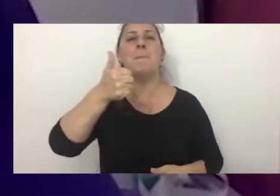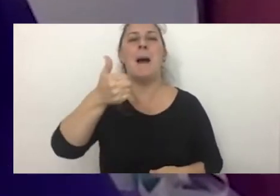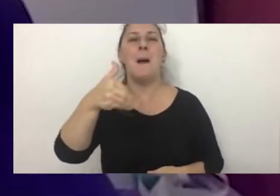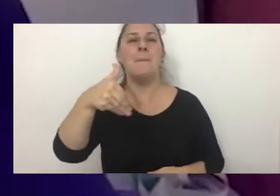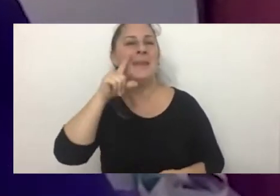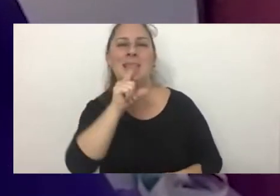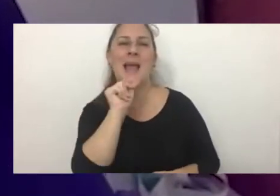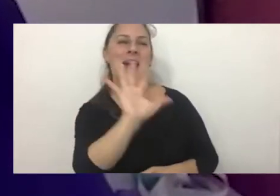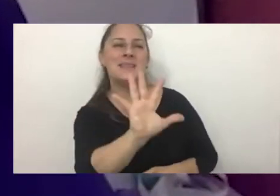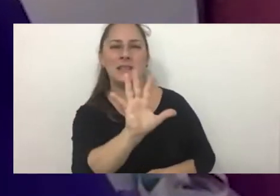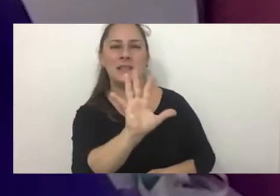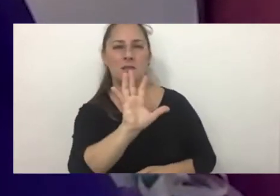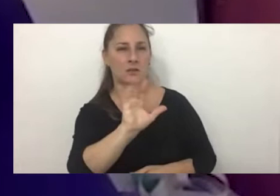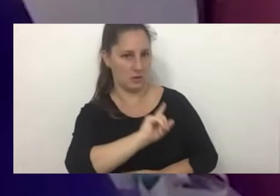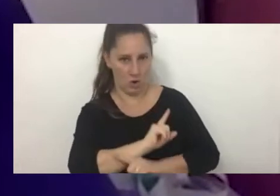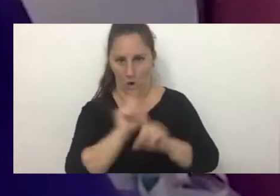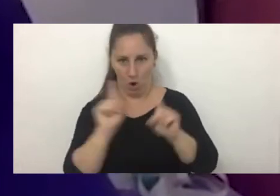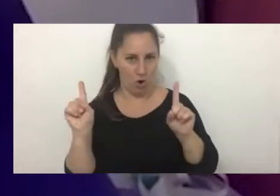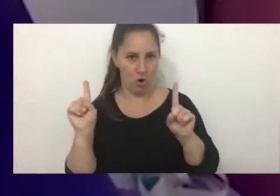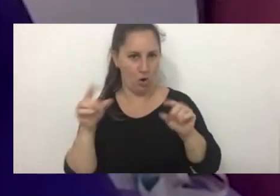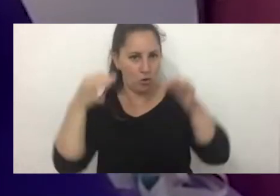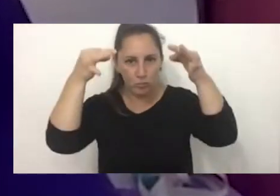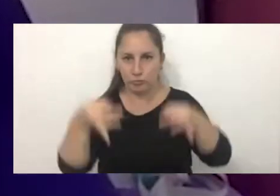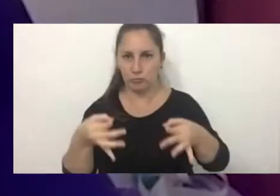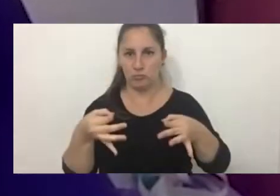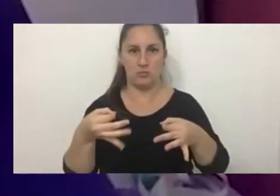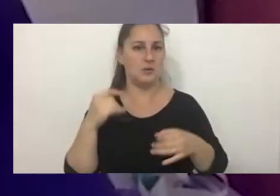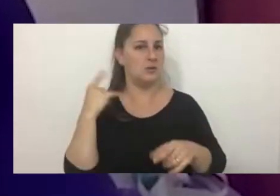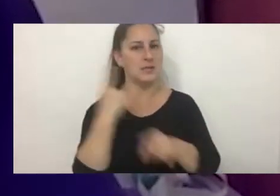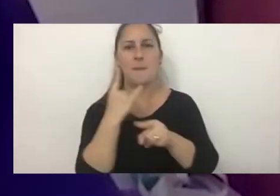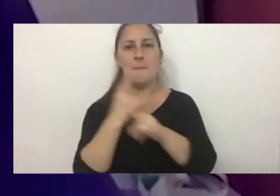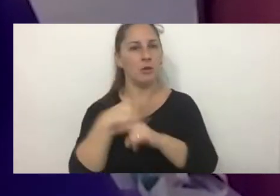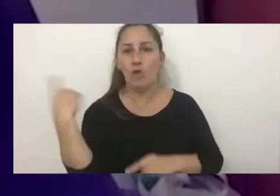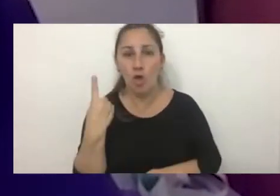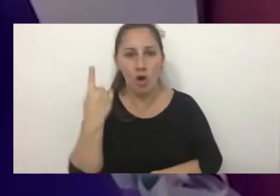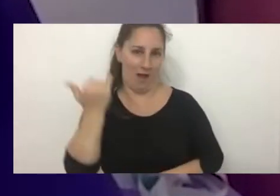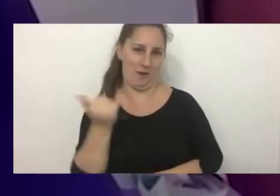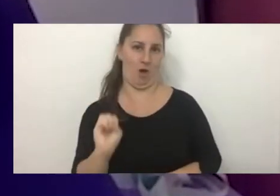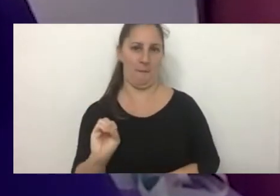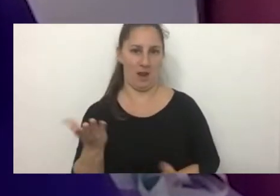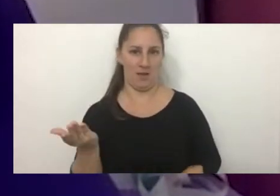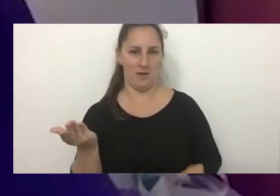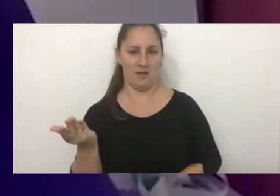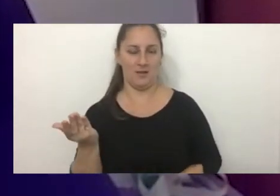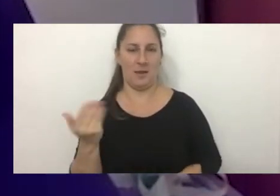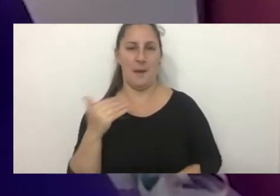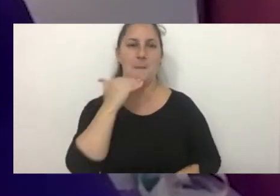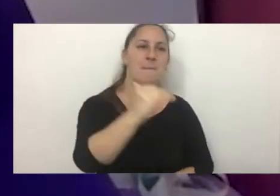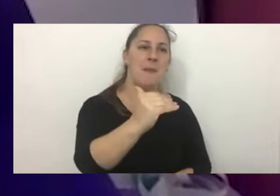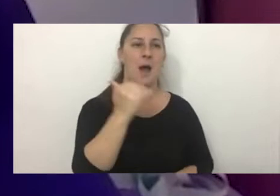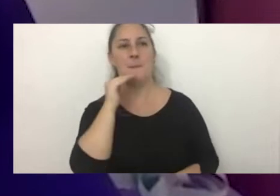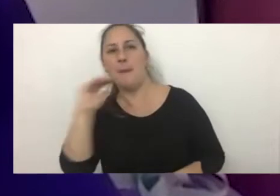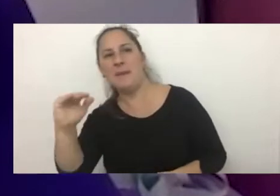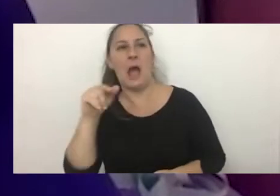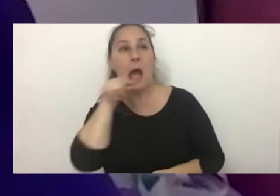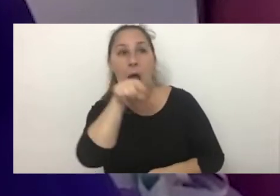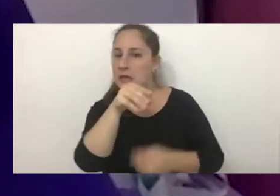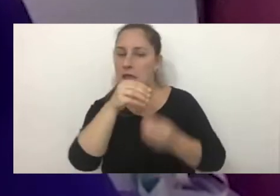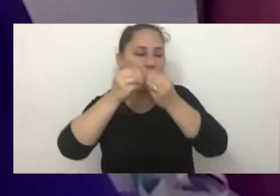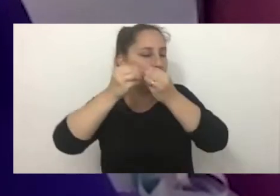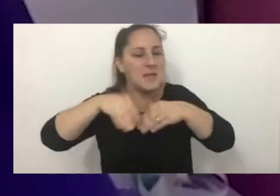y que a su vez también pueda elegir, no sé, por ahí poder verlo, poder igualmente mantener un